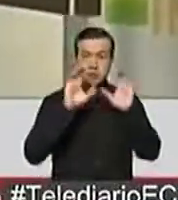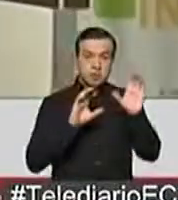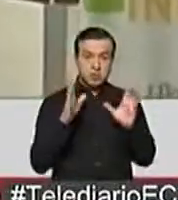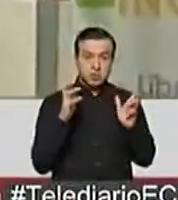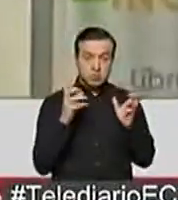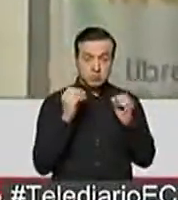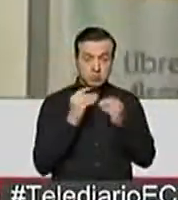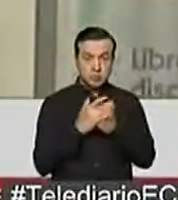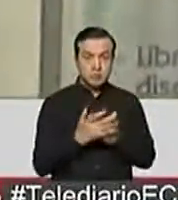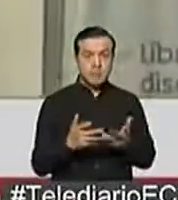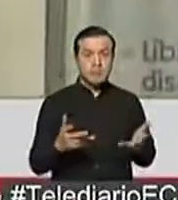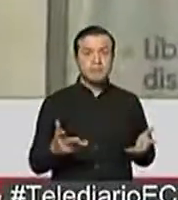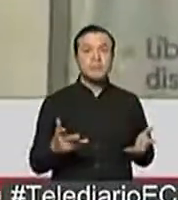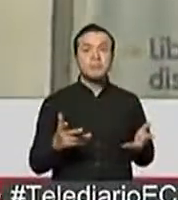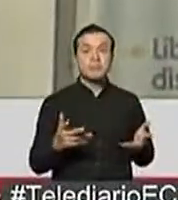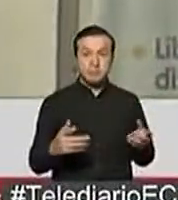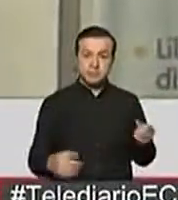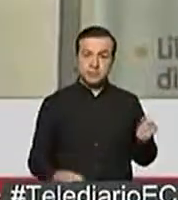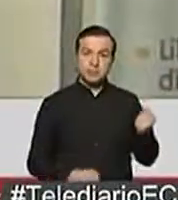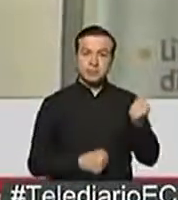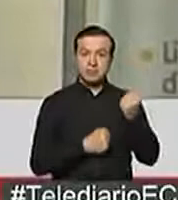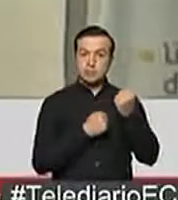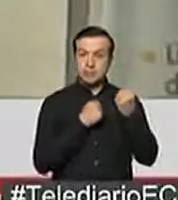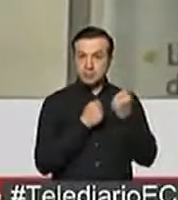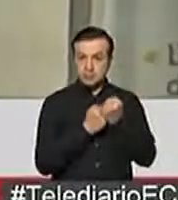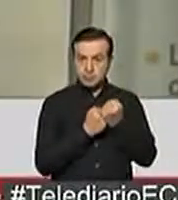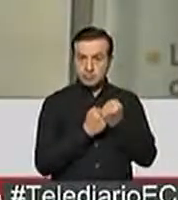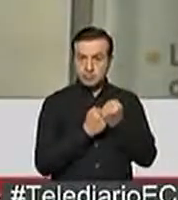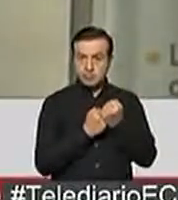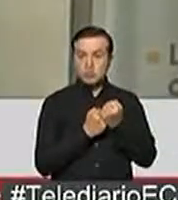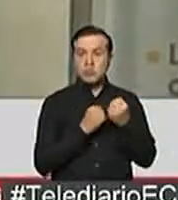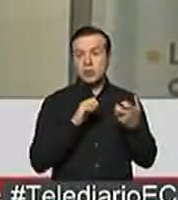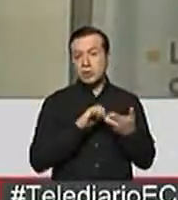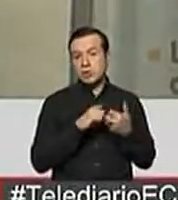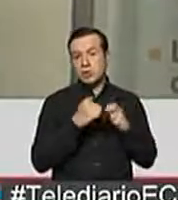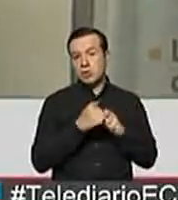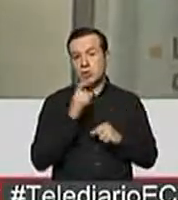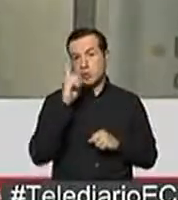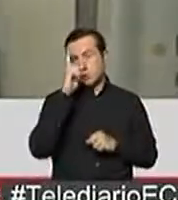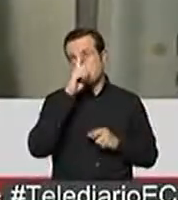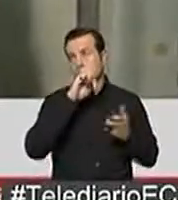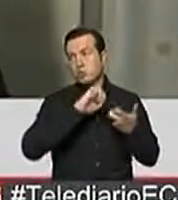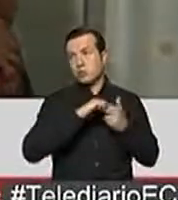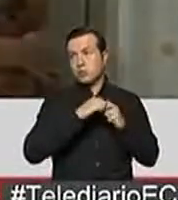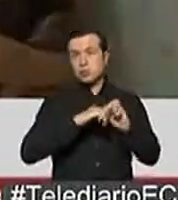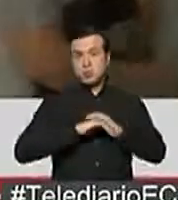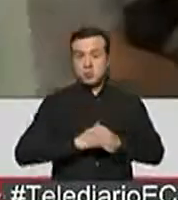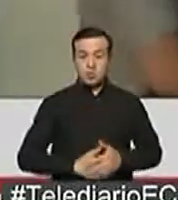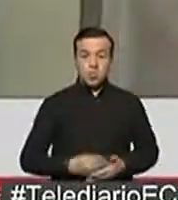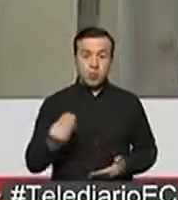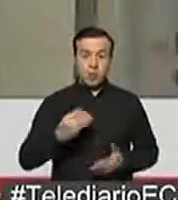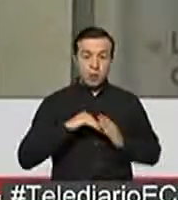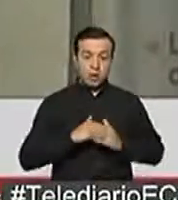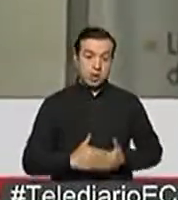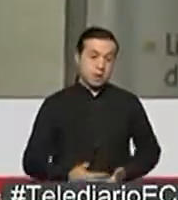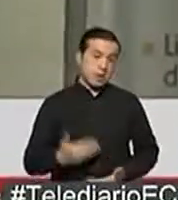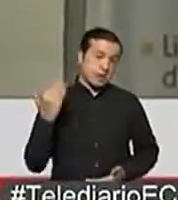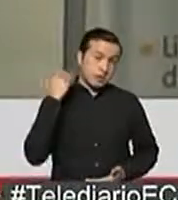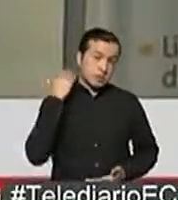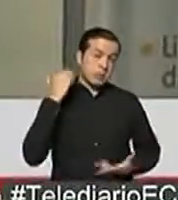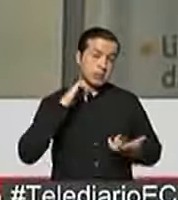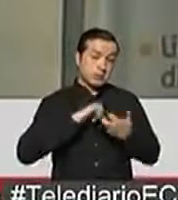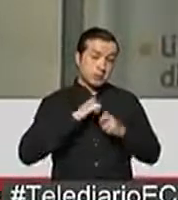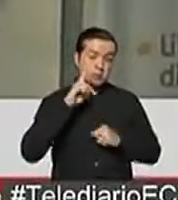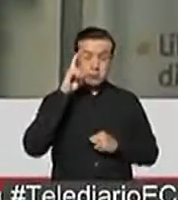busca aportar a enfrentar esta problemática, este fenómeno. Los embarazos adolescentes realmente son un